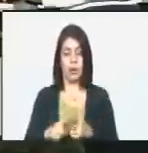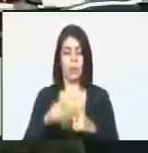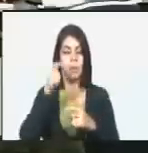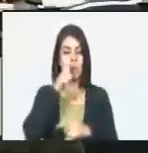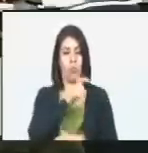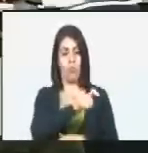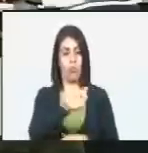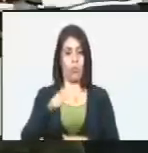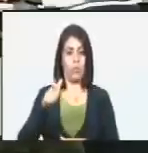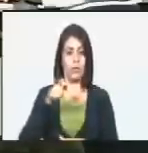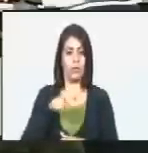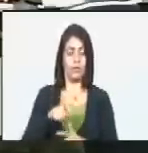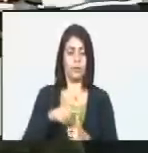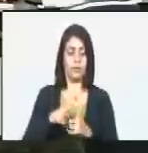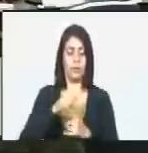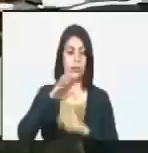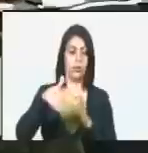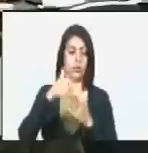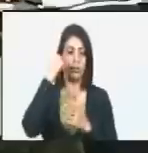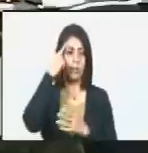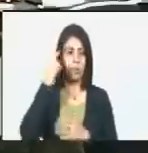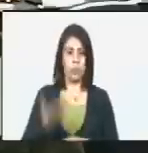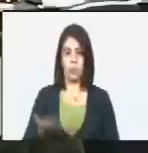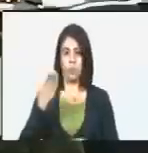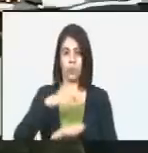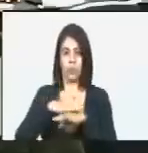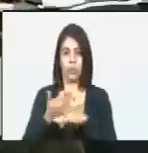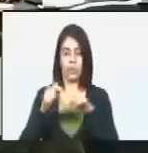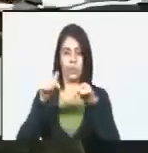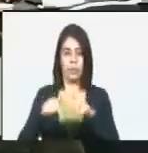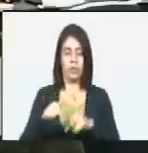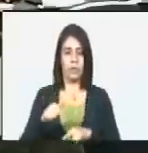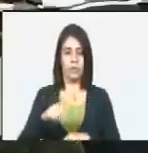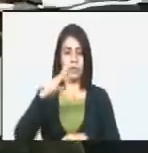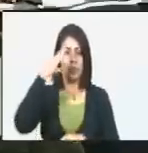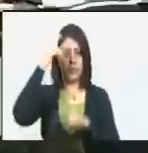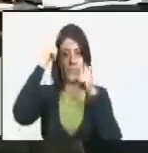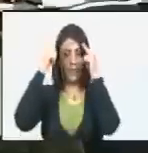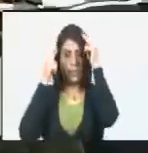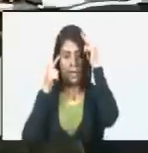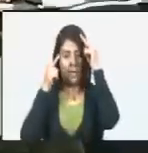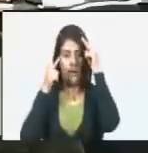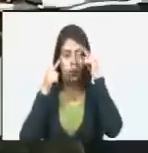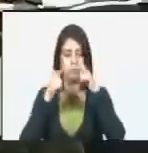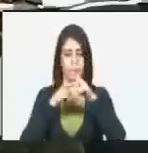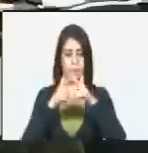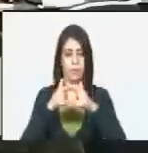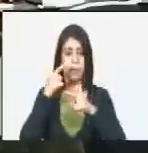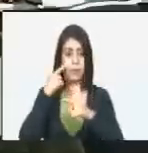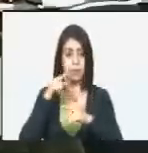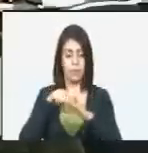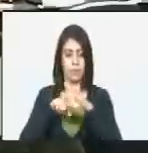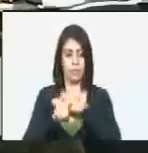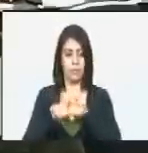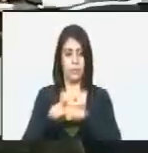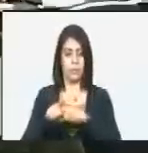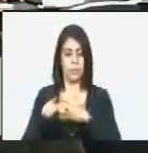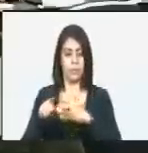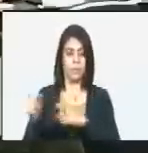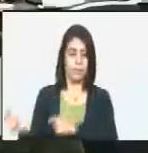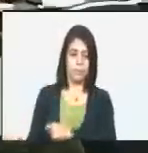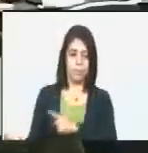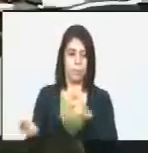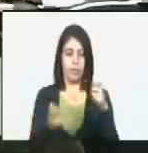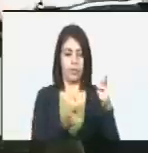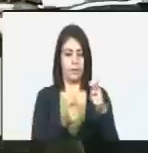que, bueno, todos sabemos la importancia que tuvo con el comandante Chávez en esa enfermería donde él estuvo, donde lo trasladaron, pero demostraba que